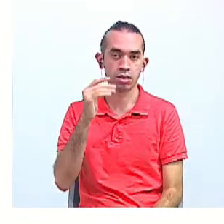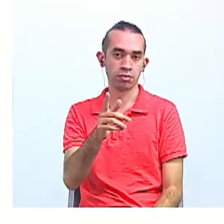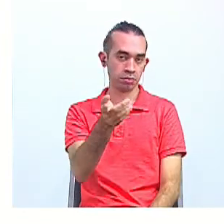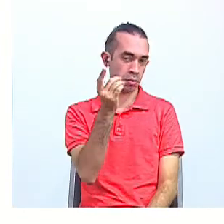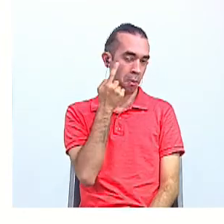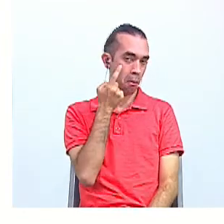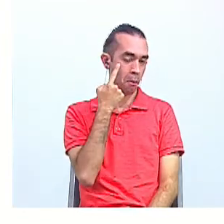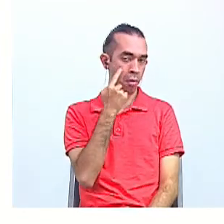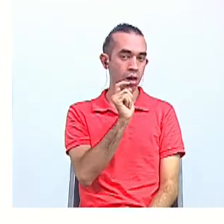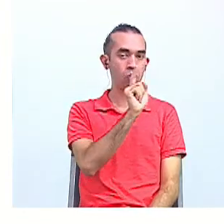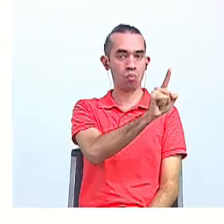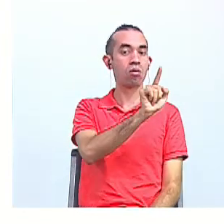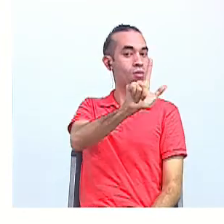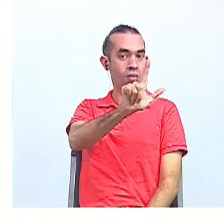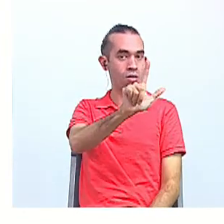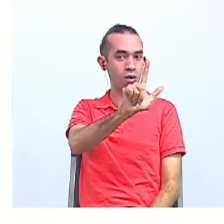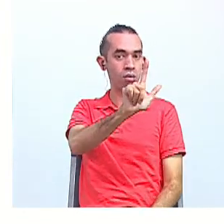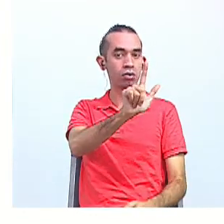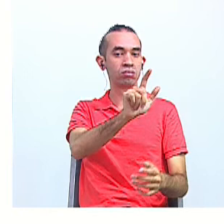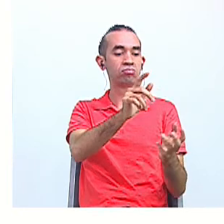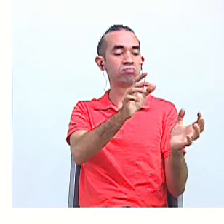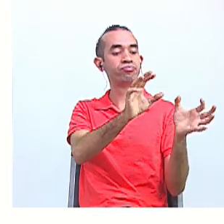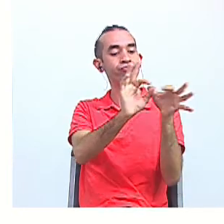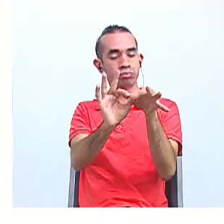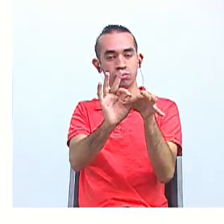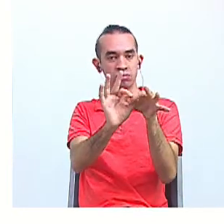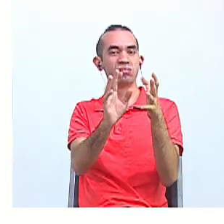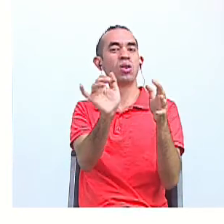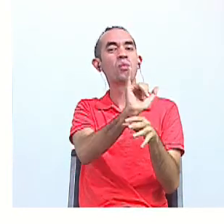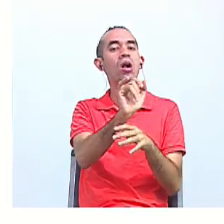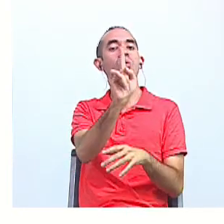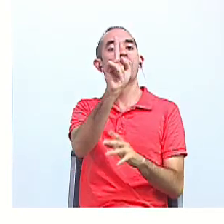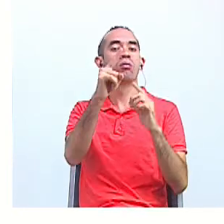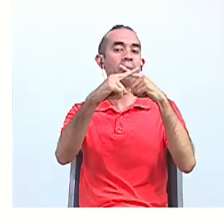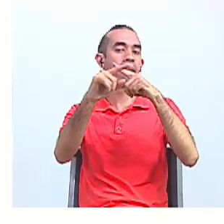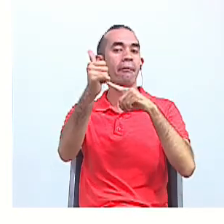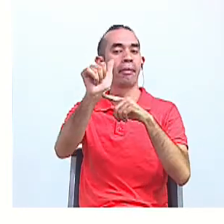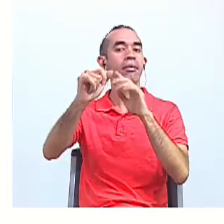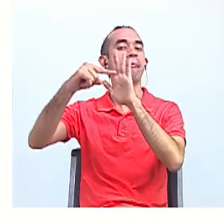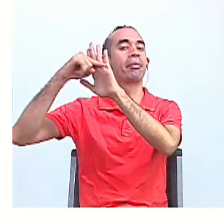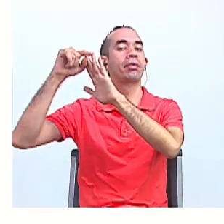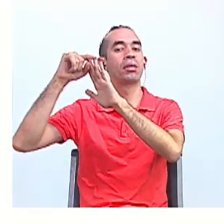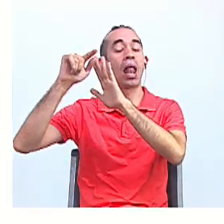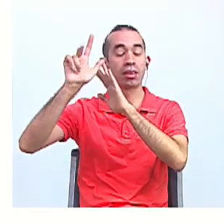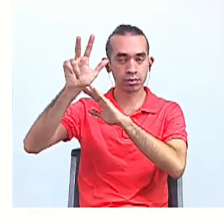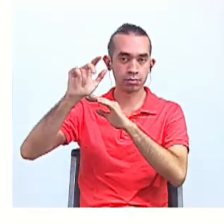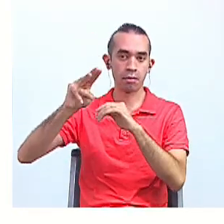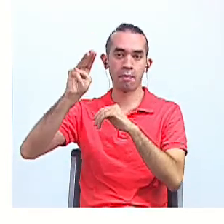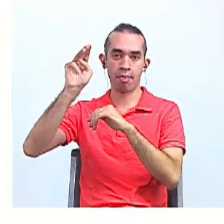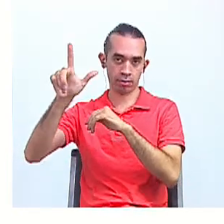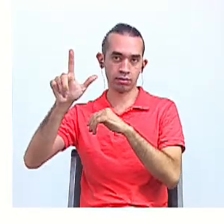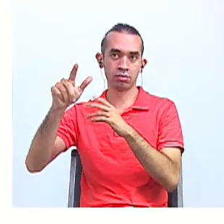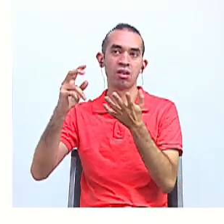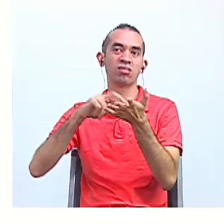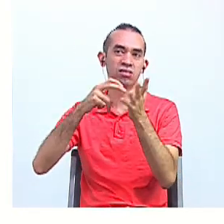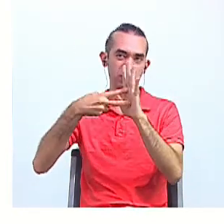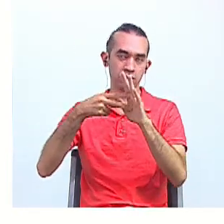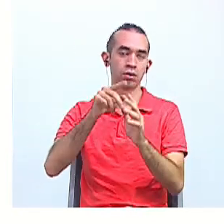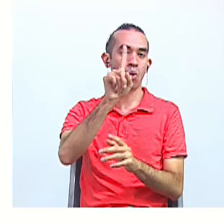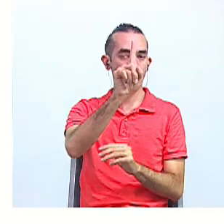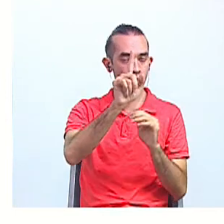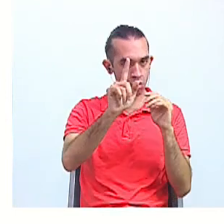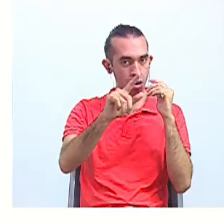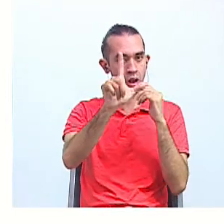litro corresponde a 1 por 10 a la 3 mililitros. Es lo mismo que 1000 mililitros. Un litro,